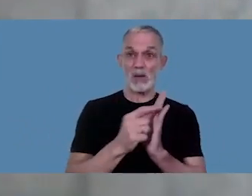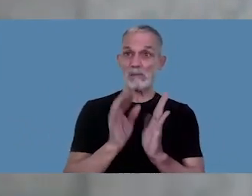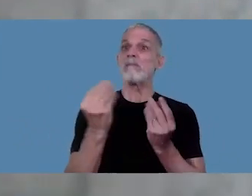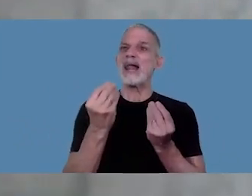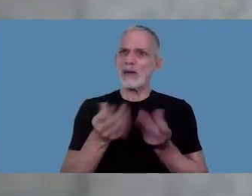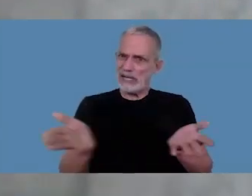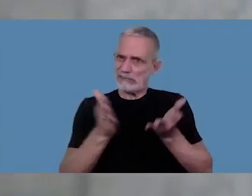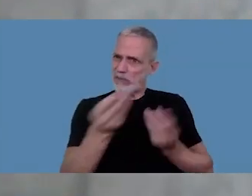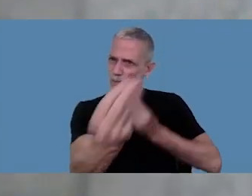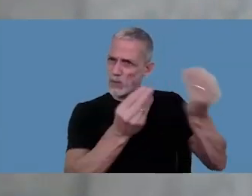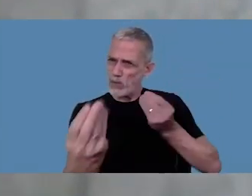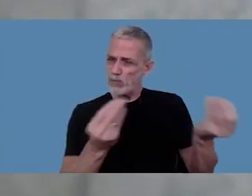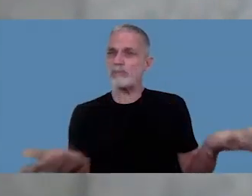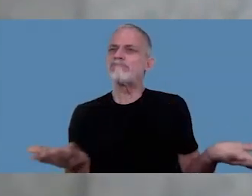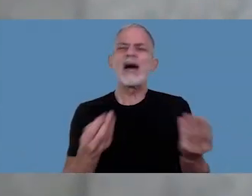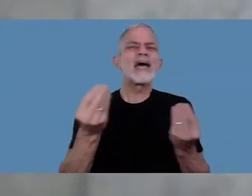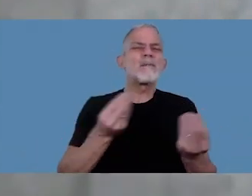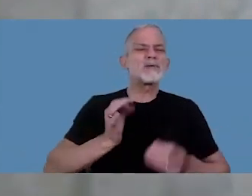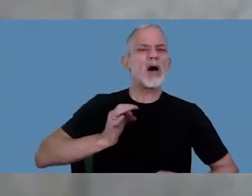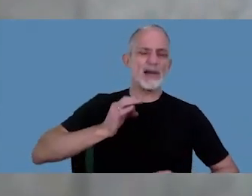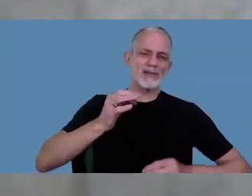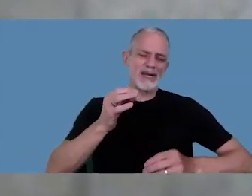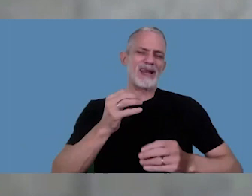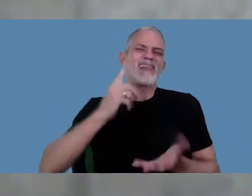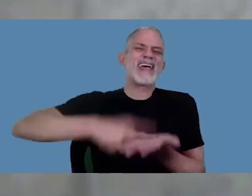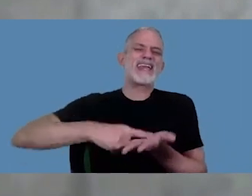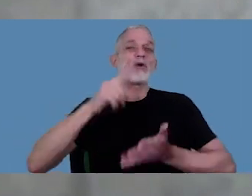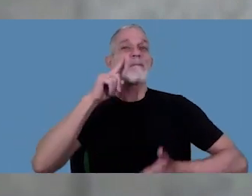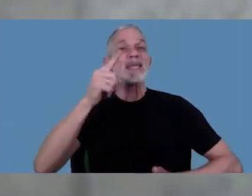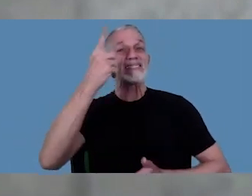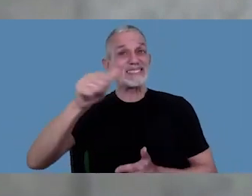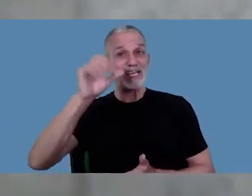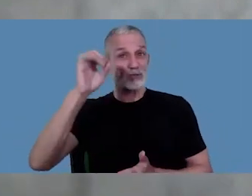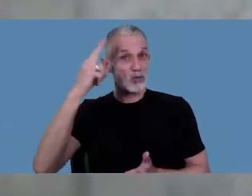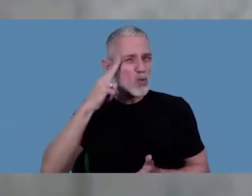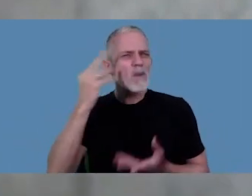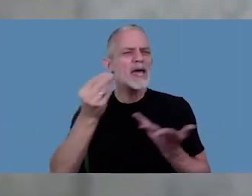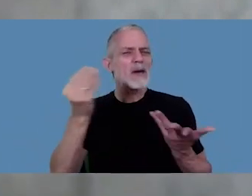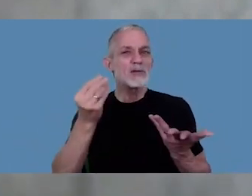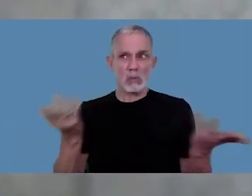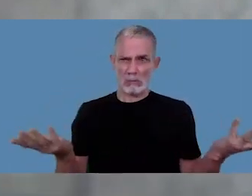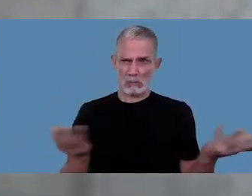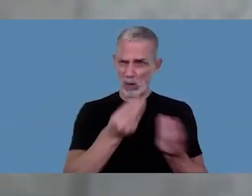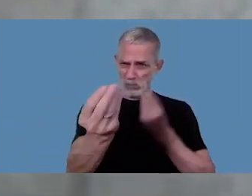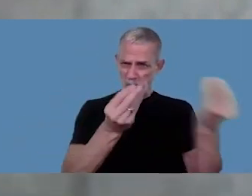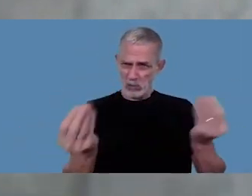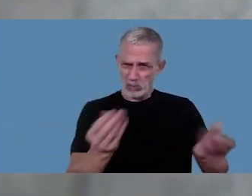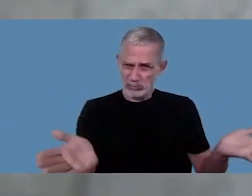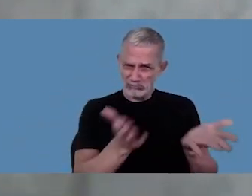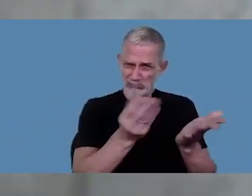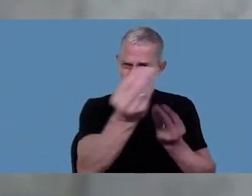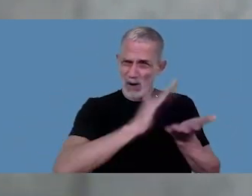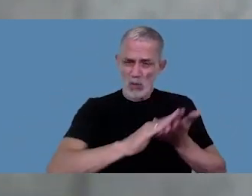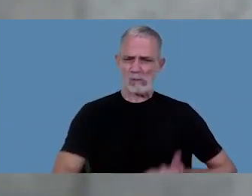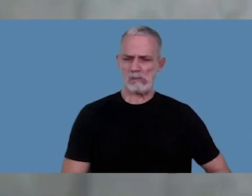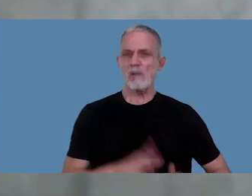es lo que pasó en el caso particular del 2609? La experiencia que indicó que se fomentó muy poco empleo. O sea, los empleadores